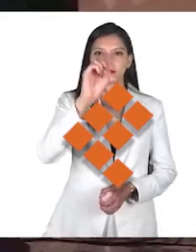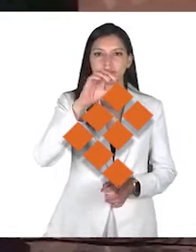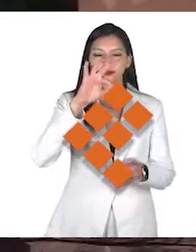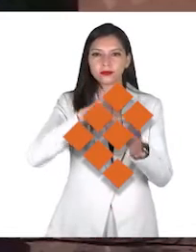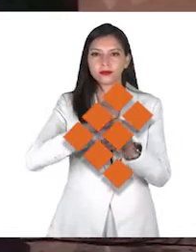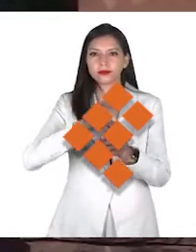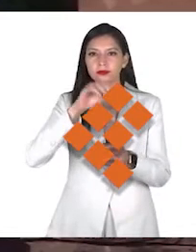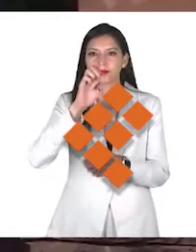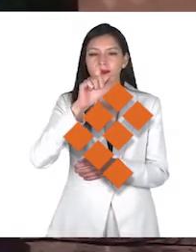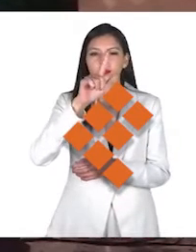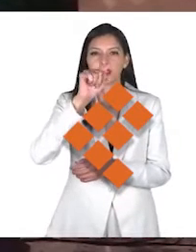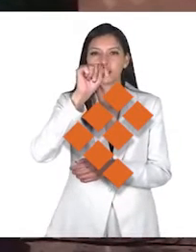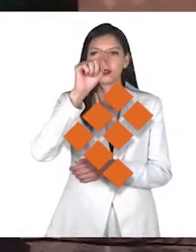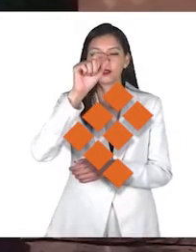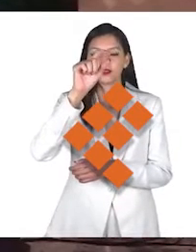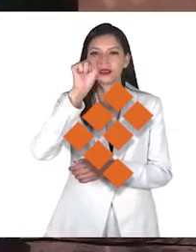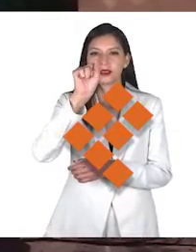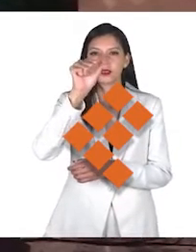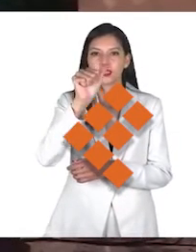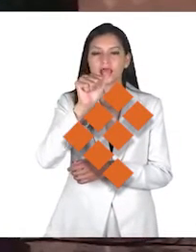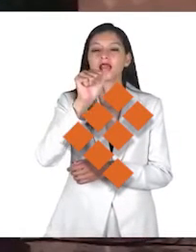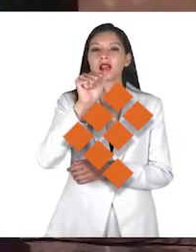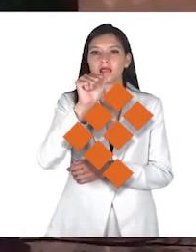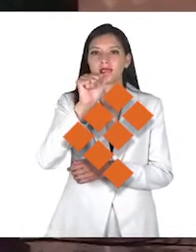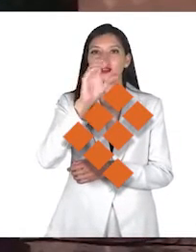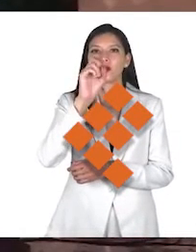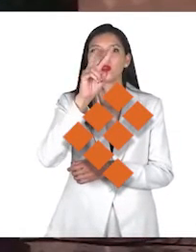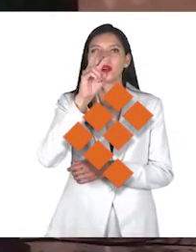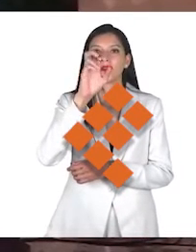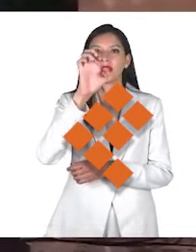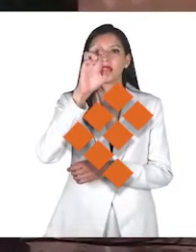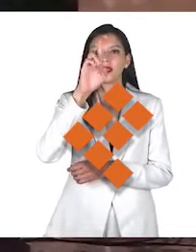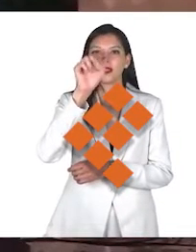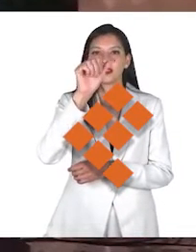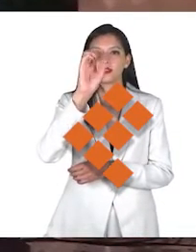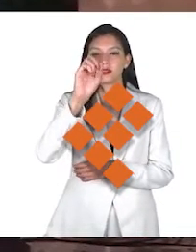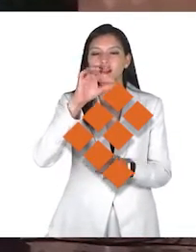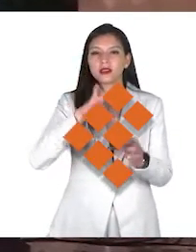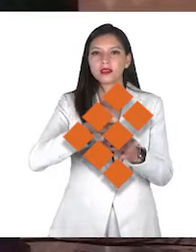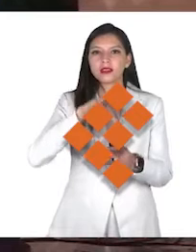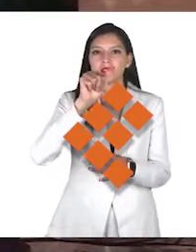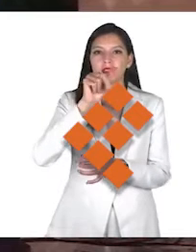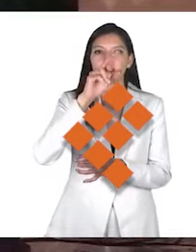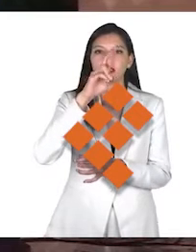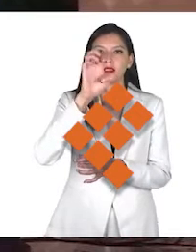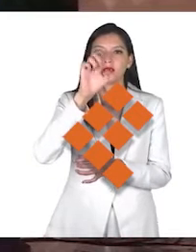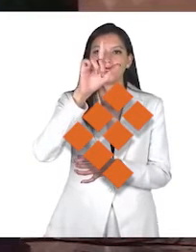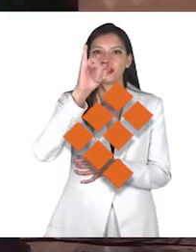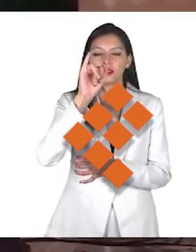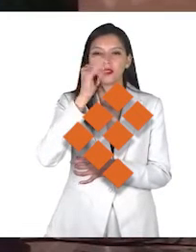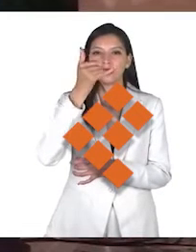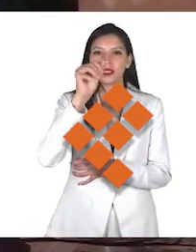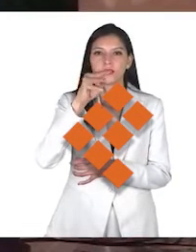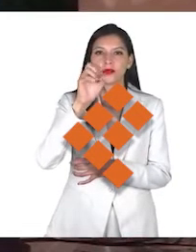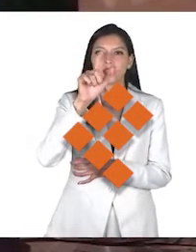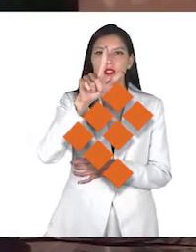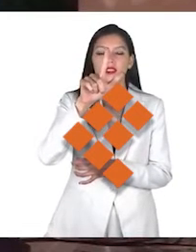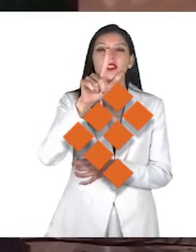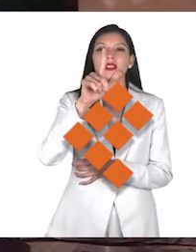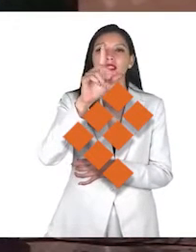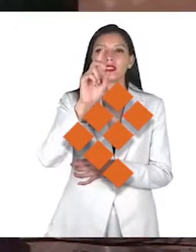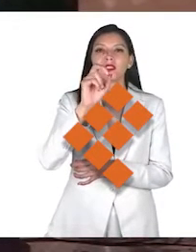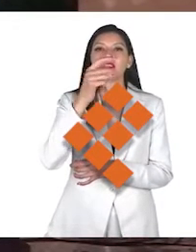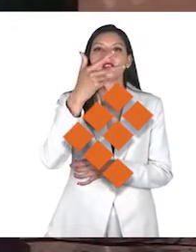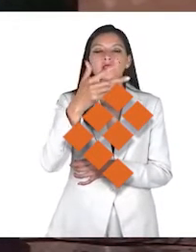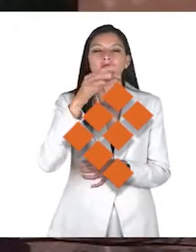Elsa Andrea González Olvera, 0 votos. Areli Yamilet Navarrete Naranjo, 38